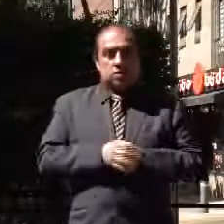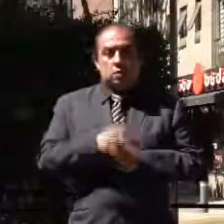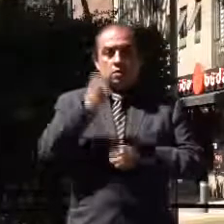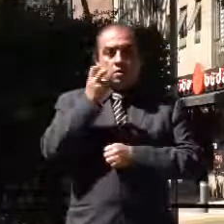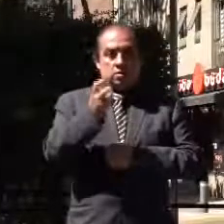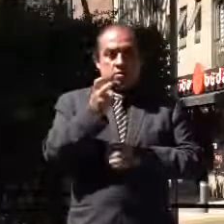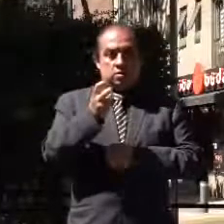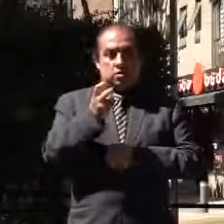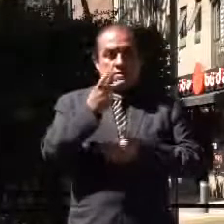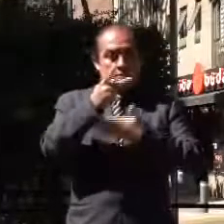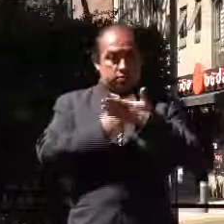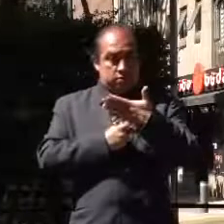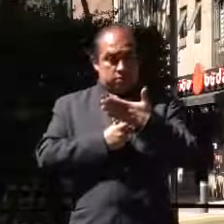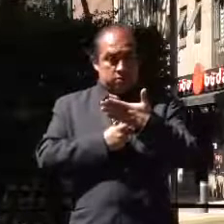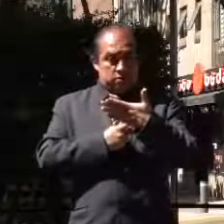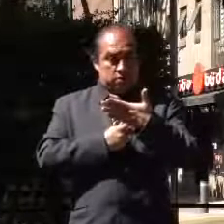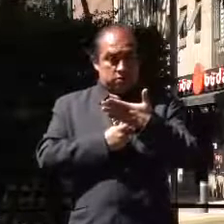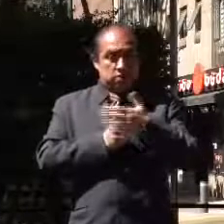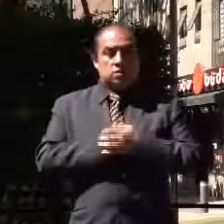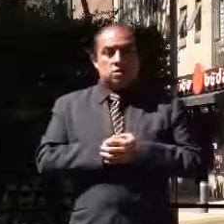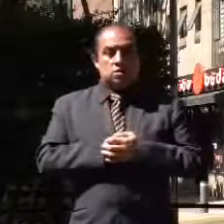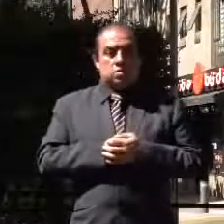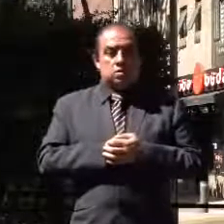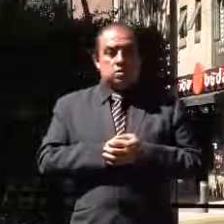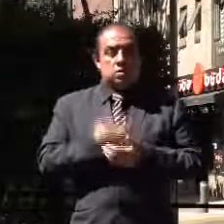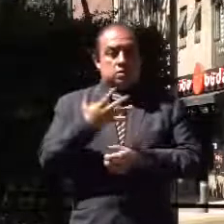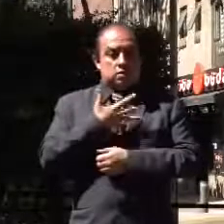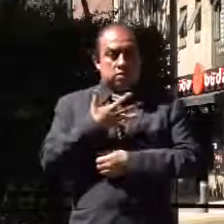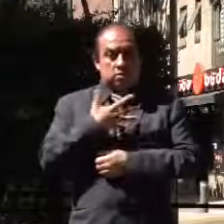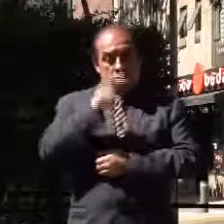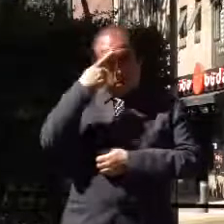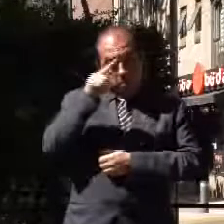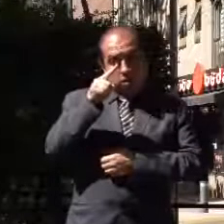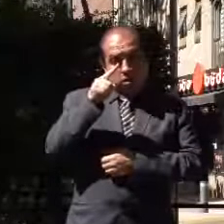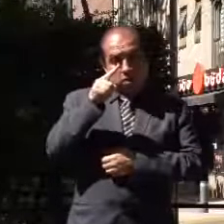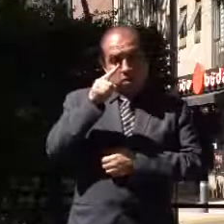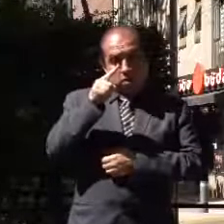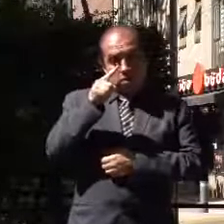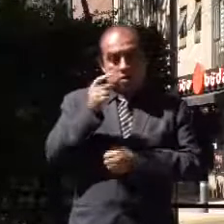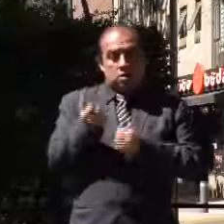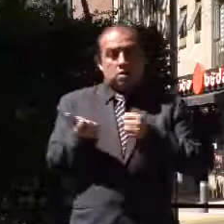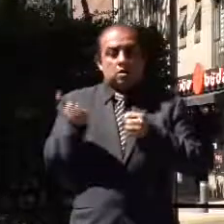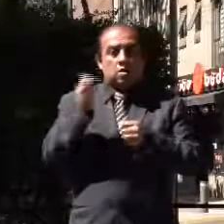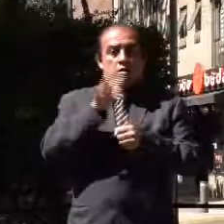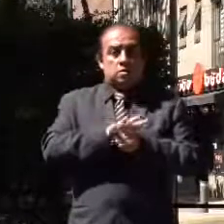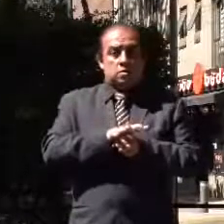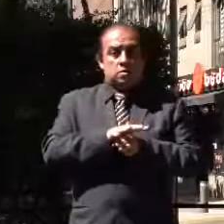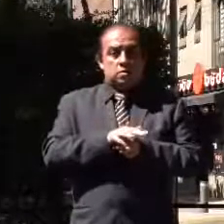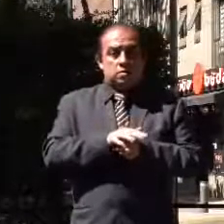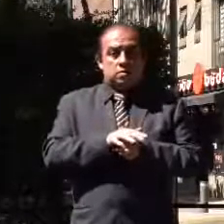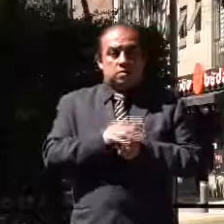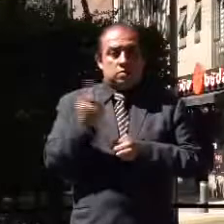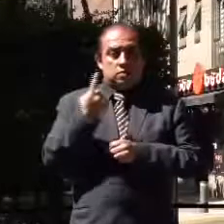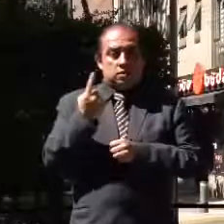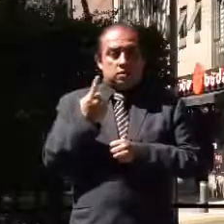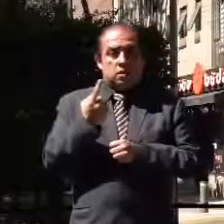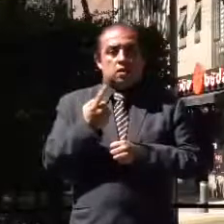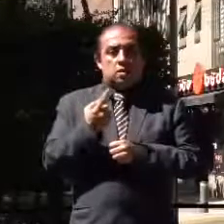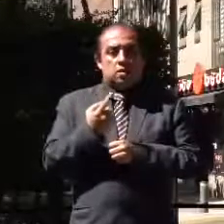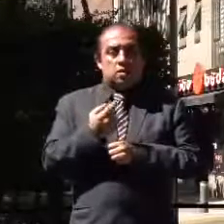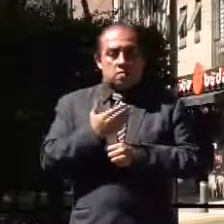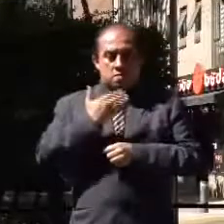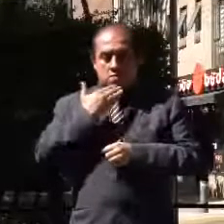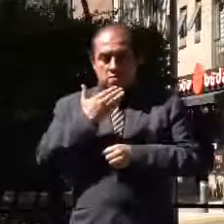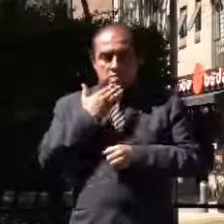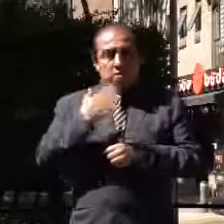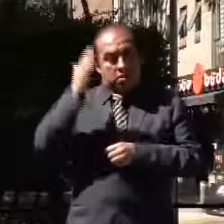es el plan, el programa que tenemos para la administración que muy atinadamente dirige la